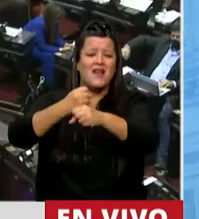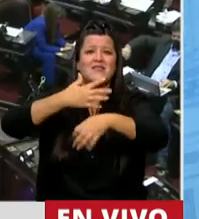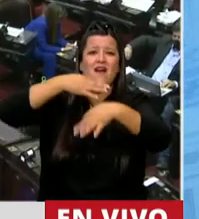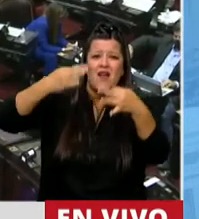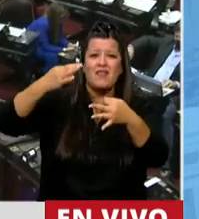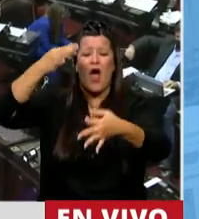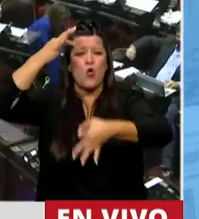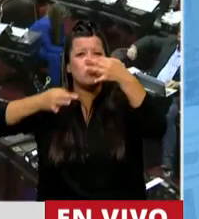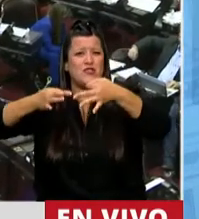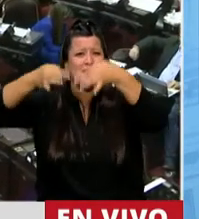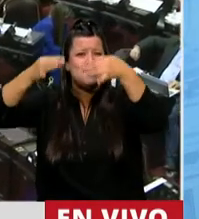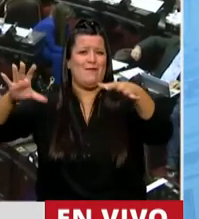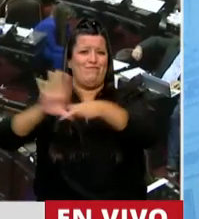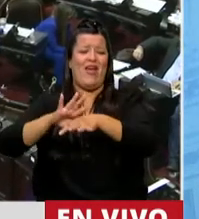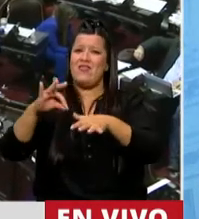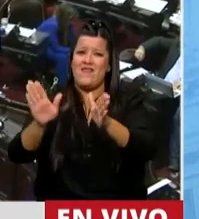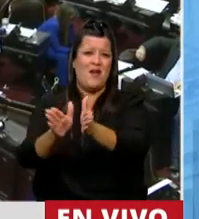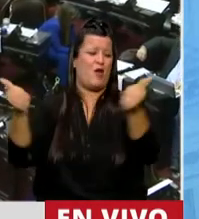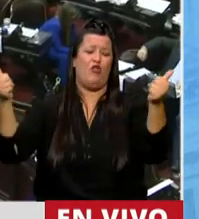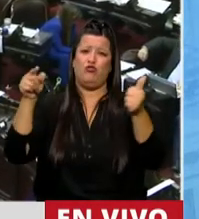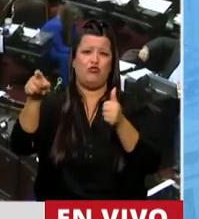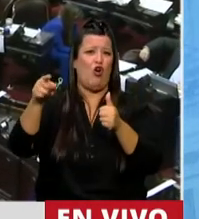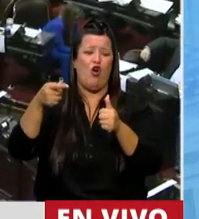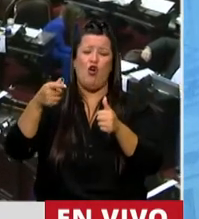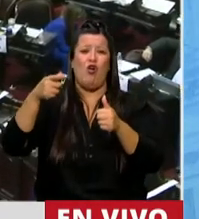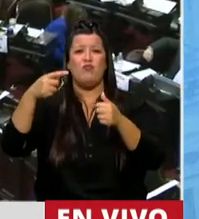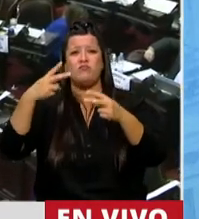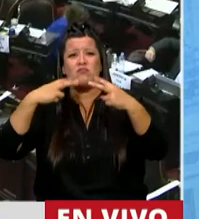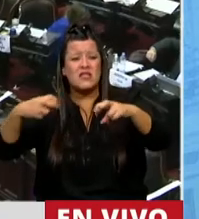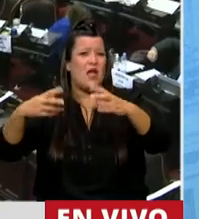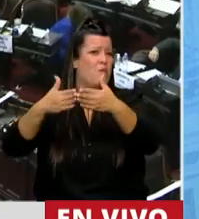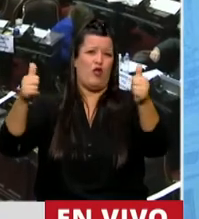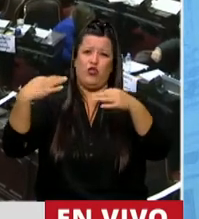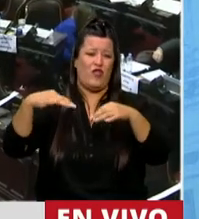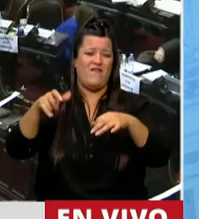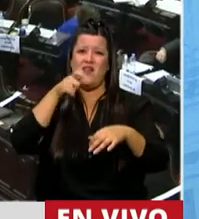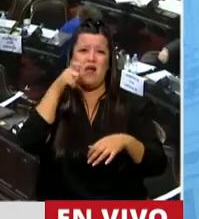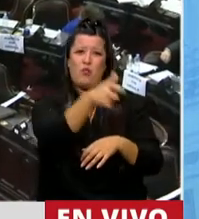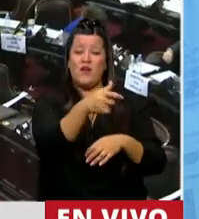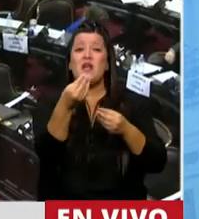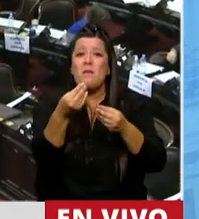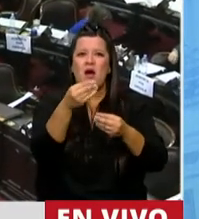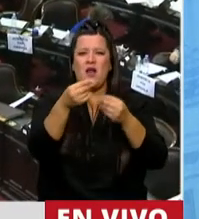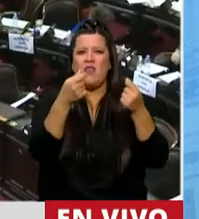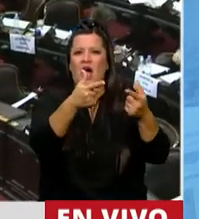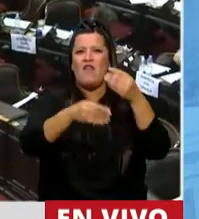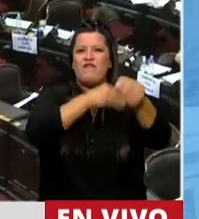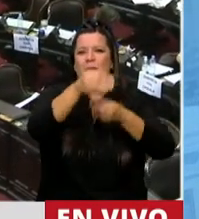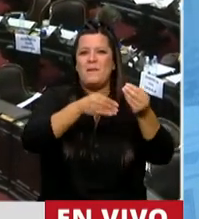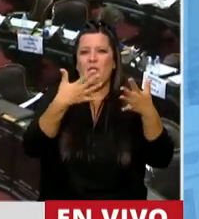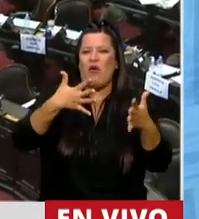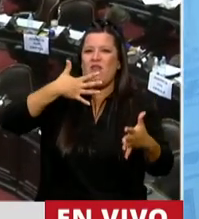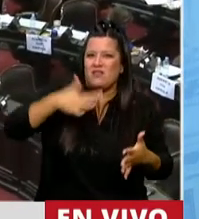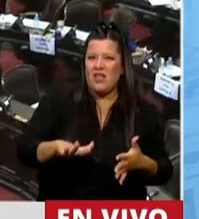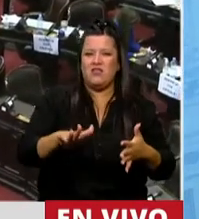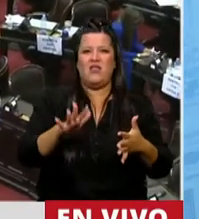bueno, aceleren el proceso judicial para que realmente no solamente los familiares puedan lograr un poco